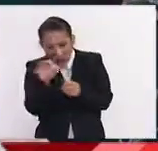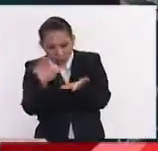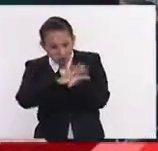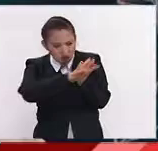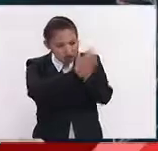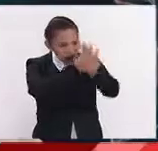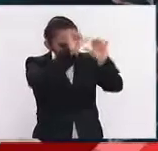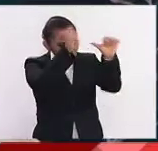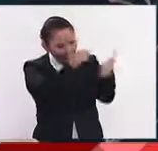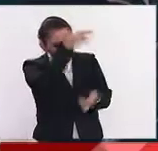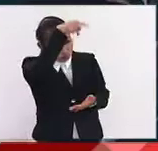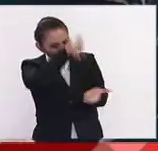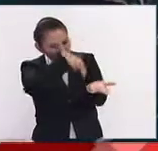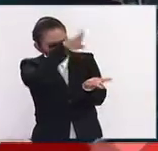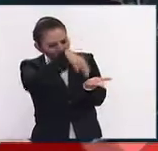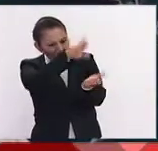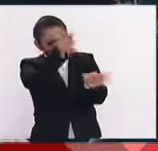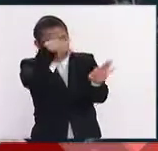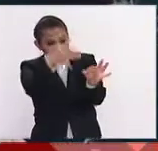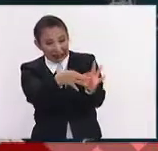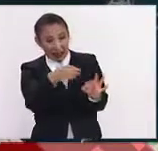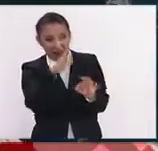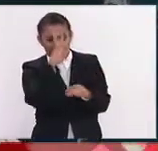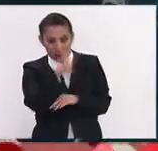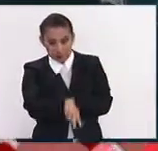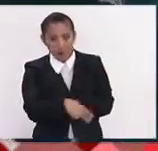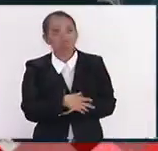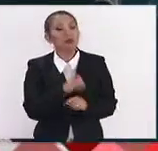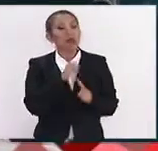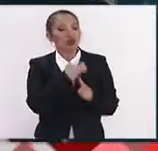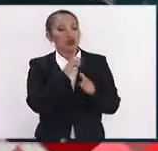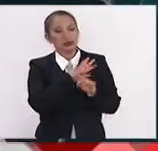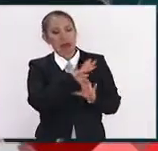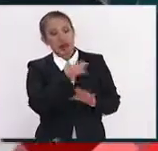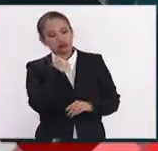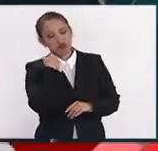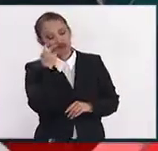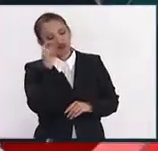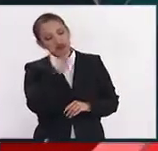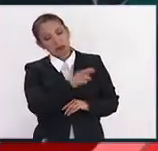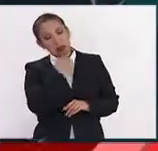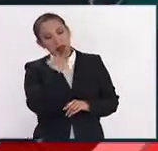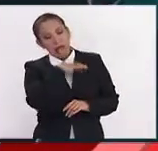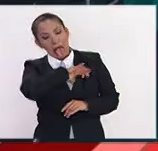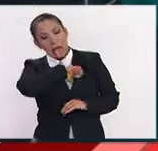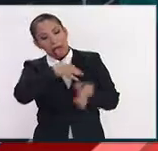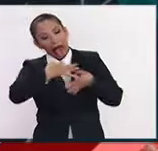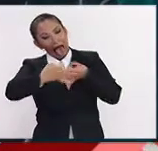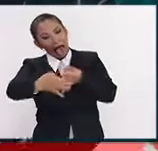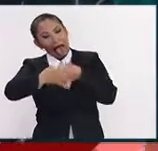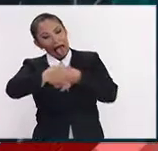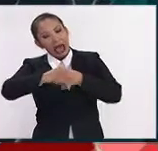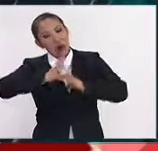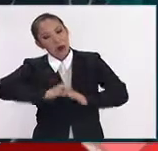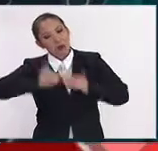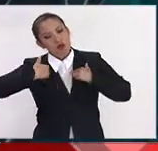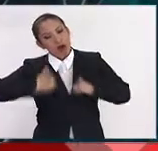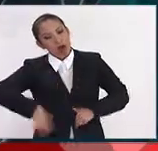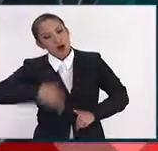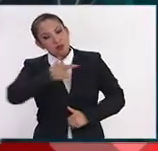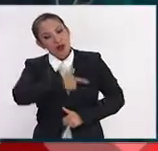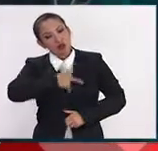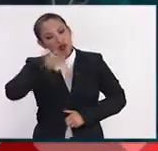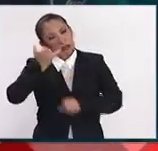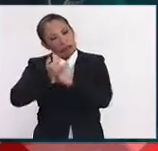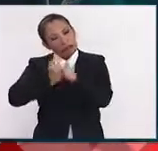imagen más real. Entonces, ya desde ahí yo era muy apasionado de la anatomía humana. Por